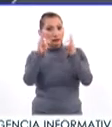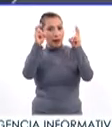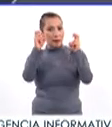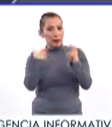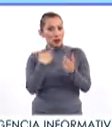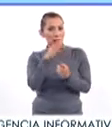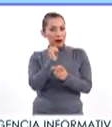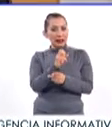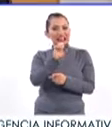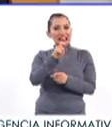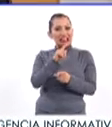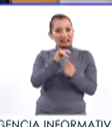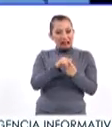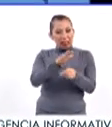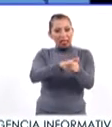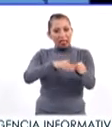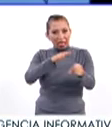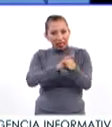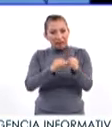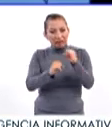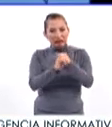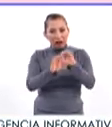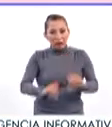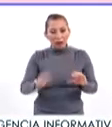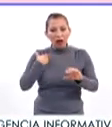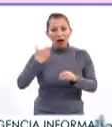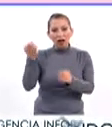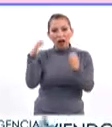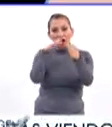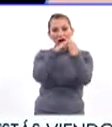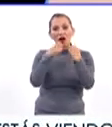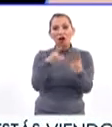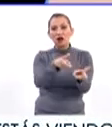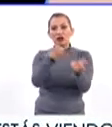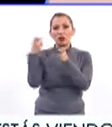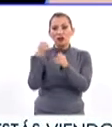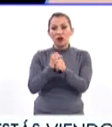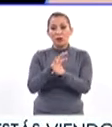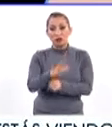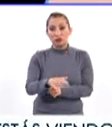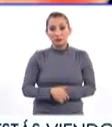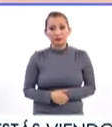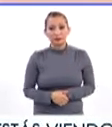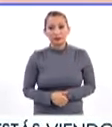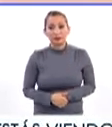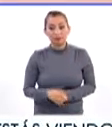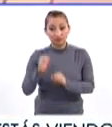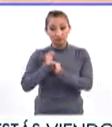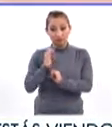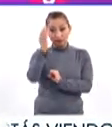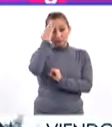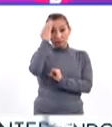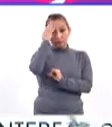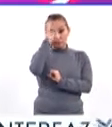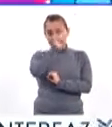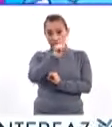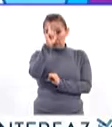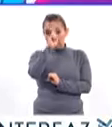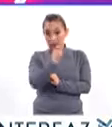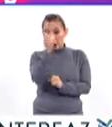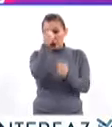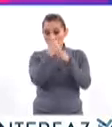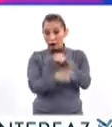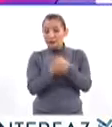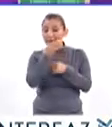inapropiado, sexting, acoso cibernético, extorsión y robo de datos, entre otros. Las autoridades recomiendan